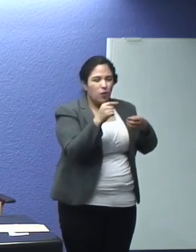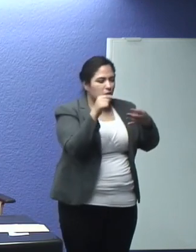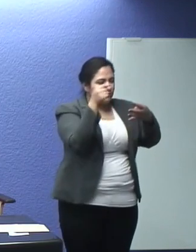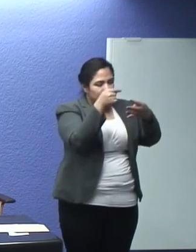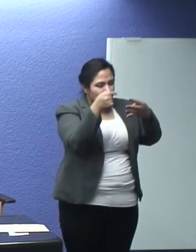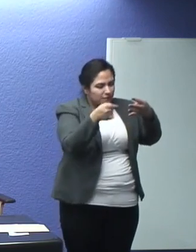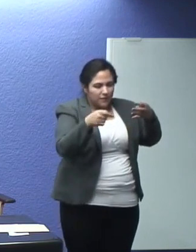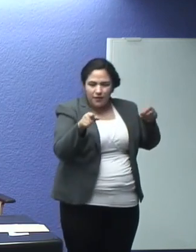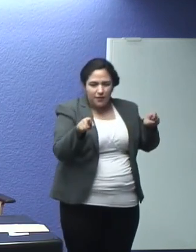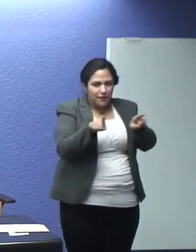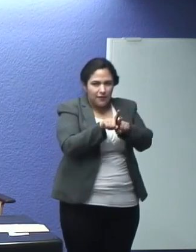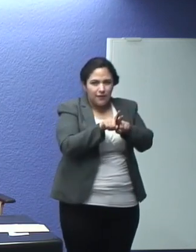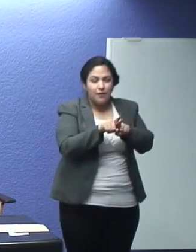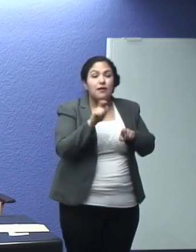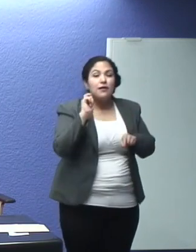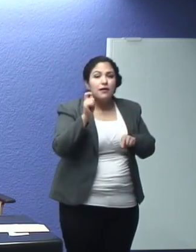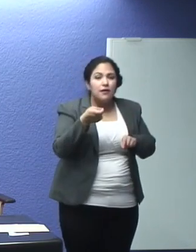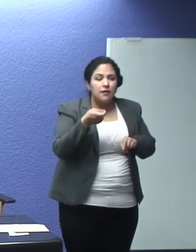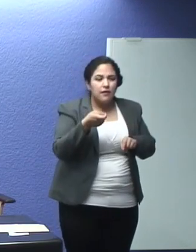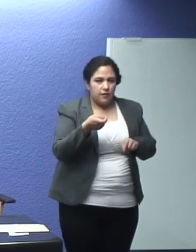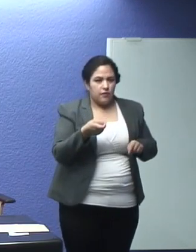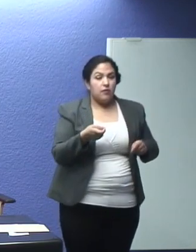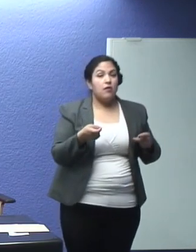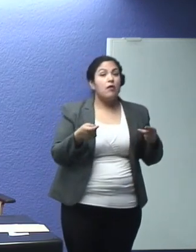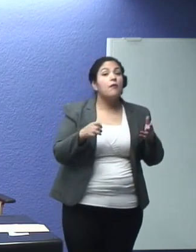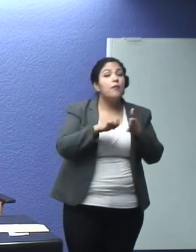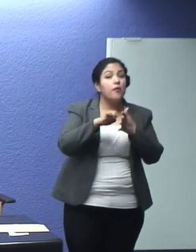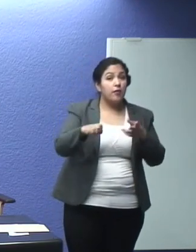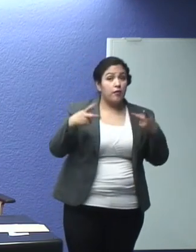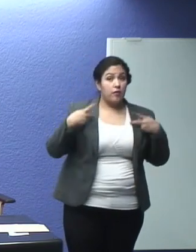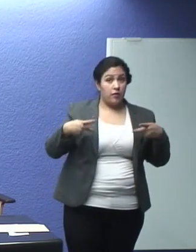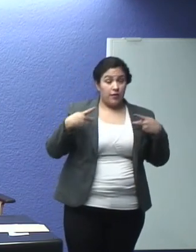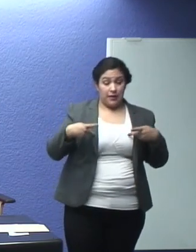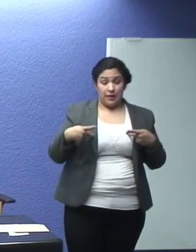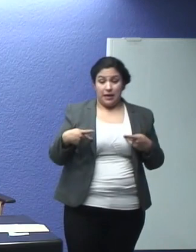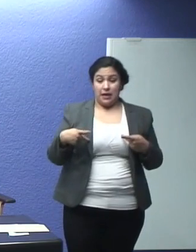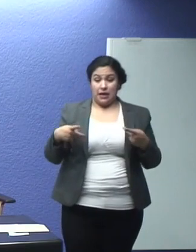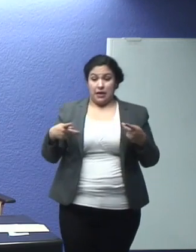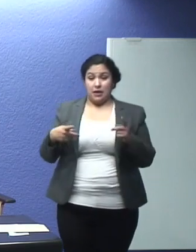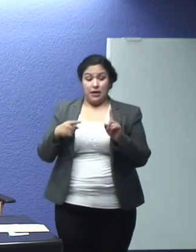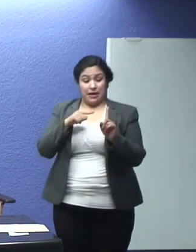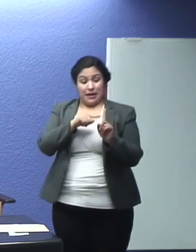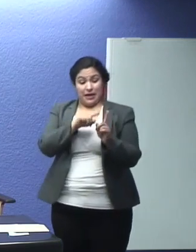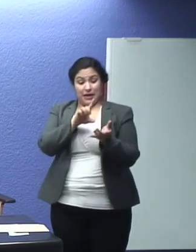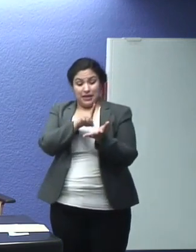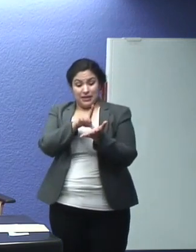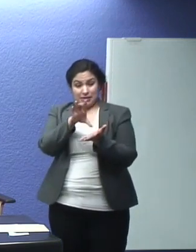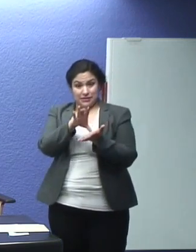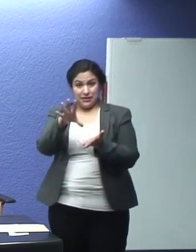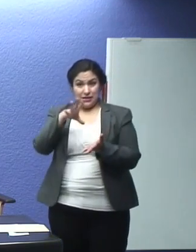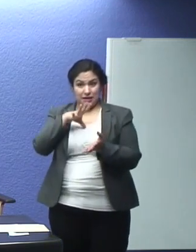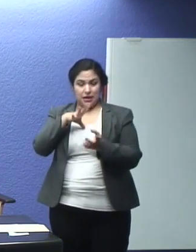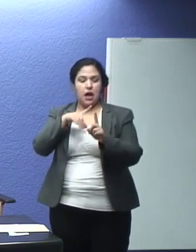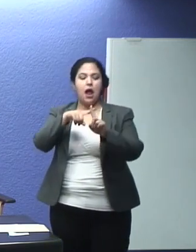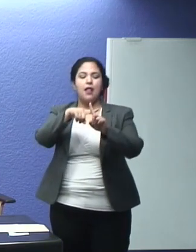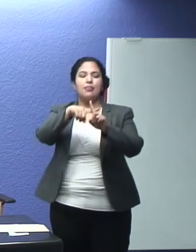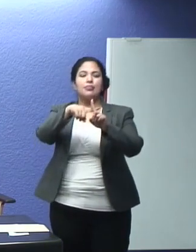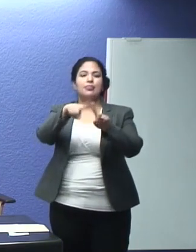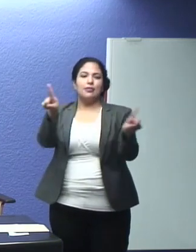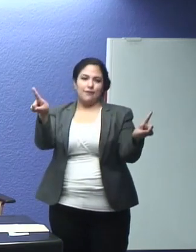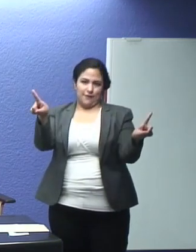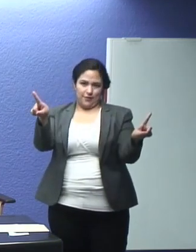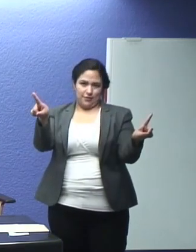utiliza de manera sinónima el término de diversidad funcional con discapacidad. No hay una distinción entre